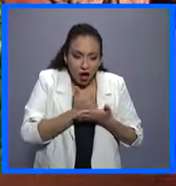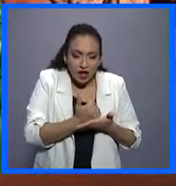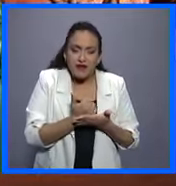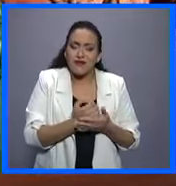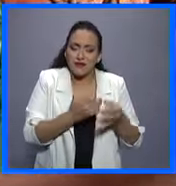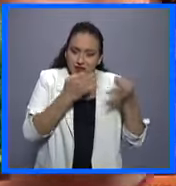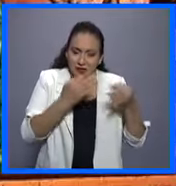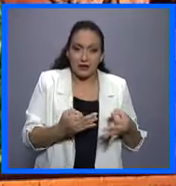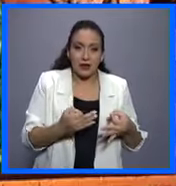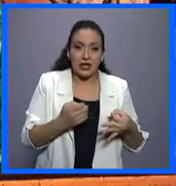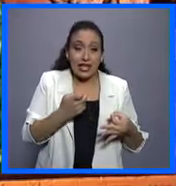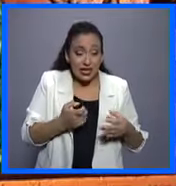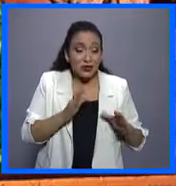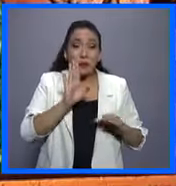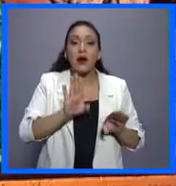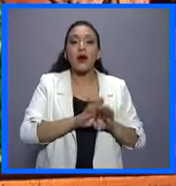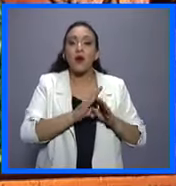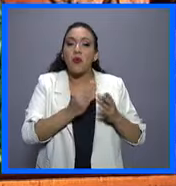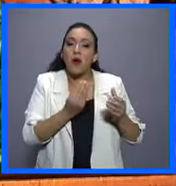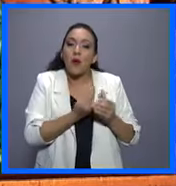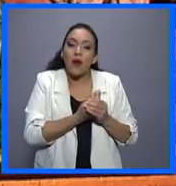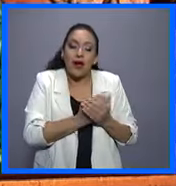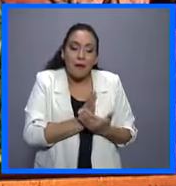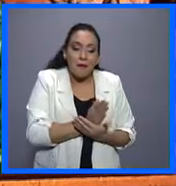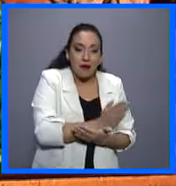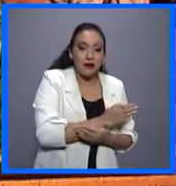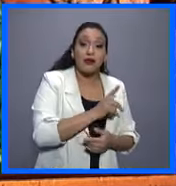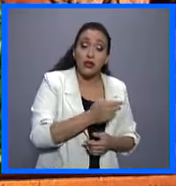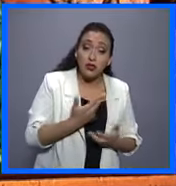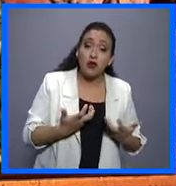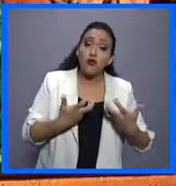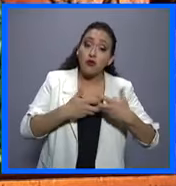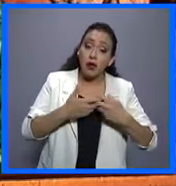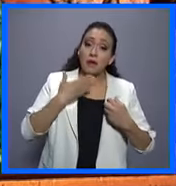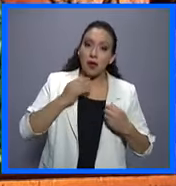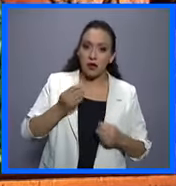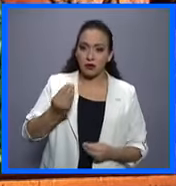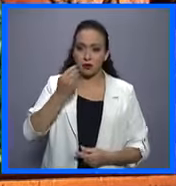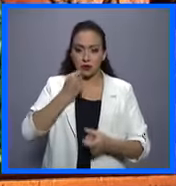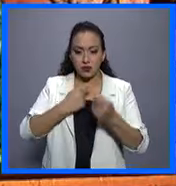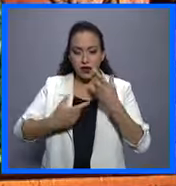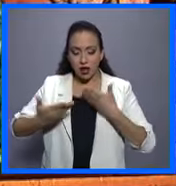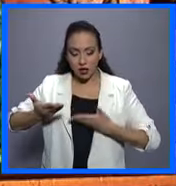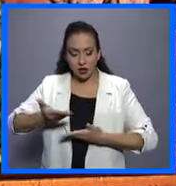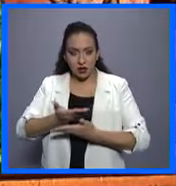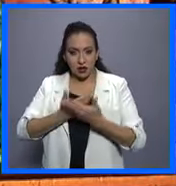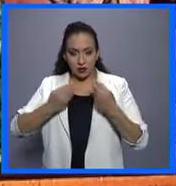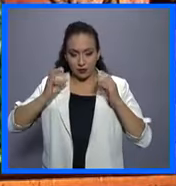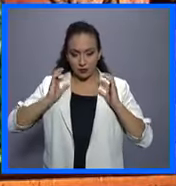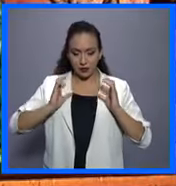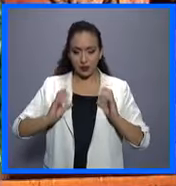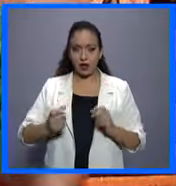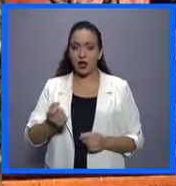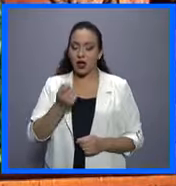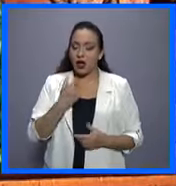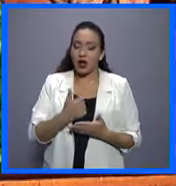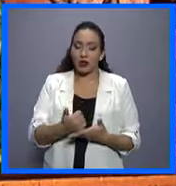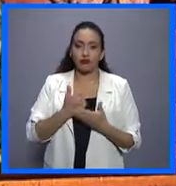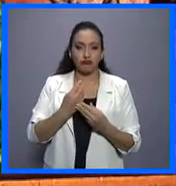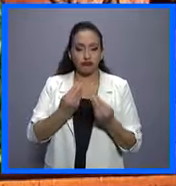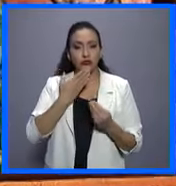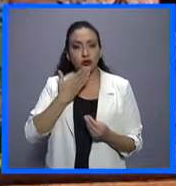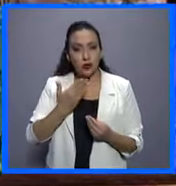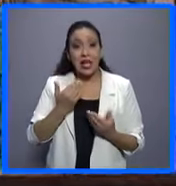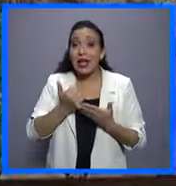así como guardadito, escondido en el rincón, empieza a funcionar y se adapta y se integra bien a mi vida, pero también a la de muchas